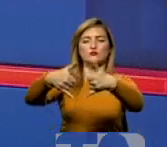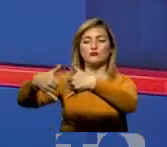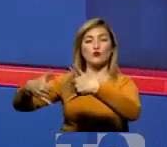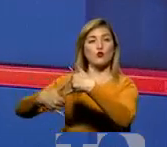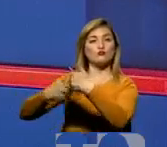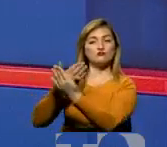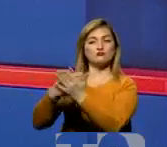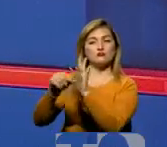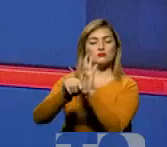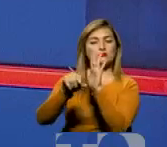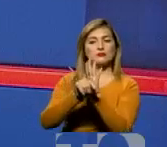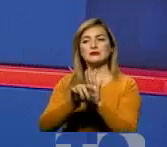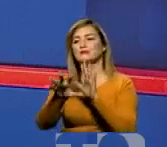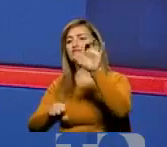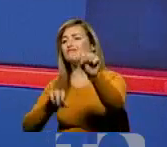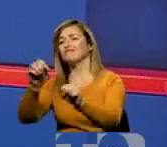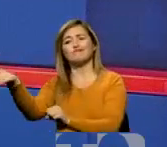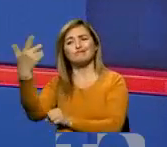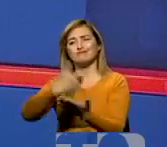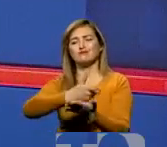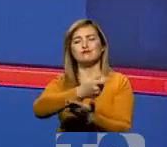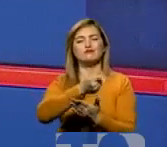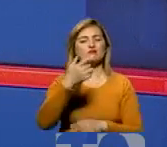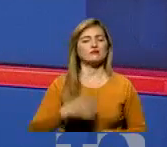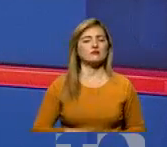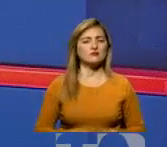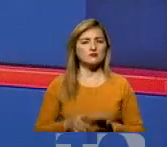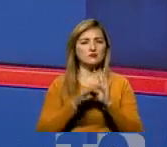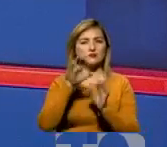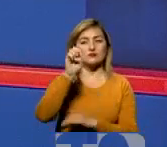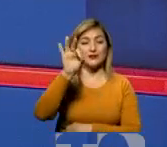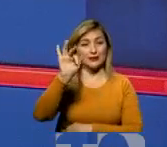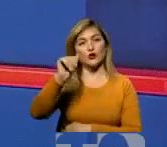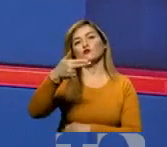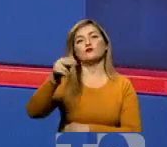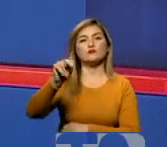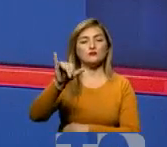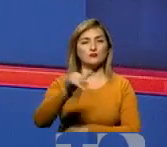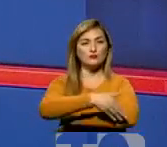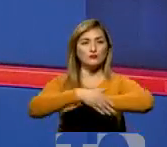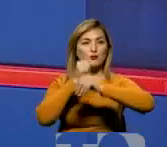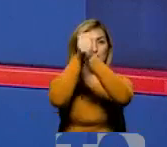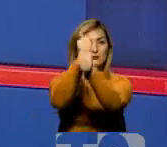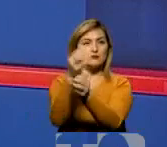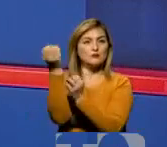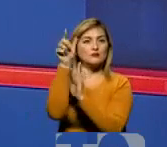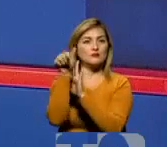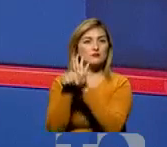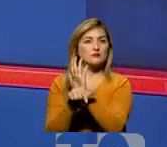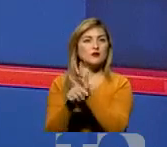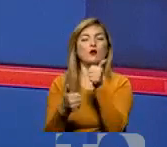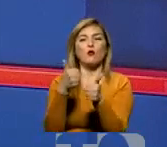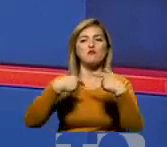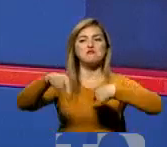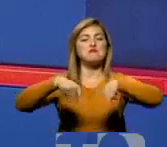sus ofertas para intentar captar clientes durante esta fecha. Nuestra compañera Stephanie Paz está en la avenida Amazonas para contarnos todos los detalles y cuál es